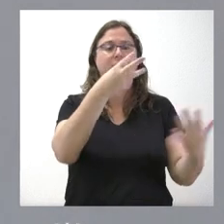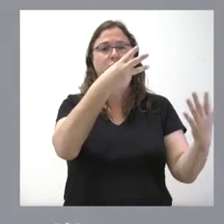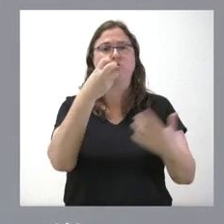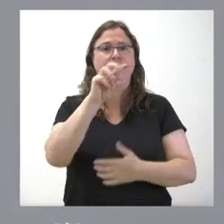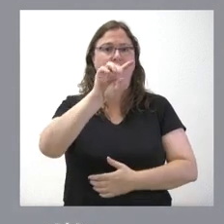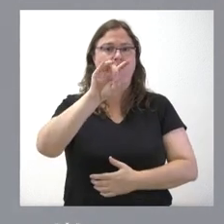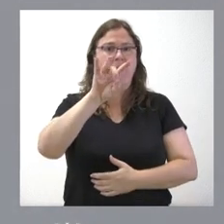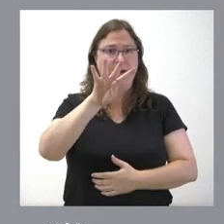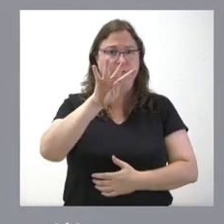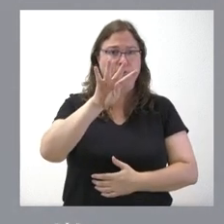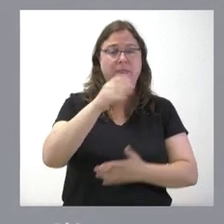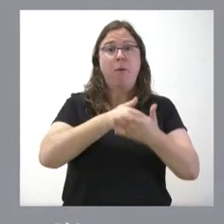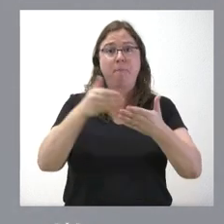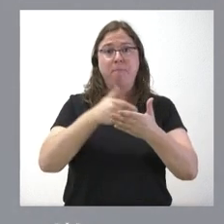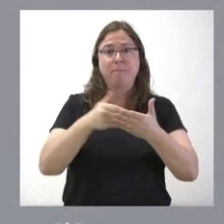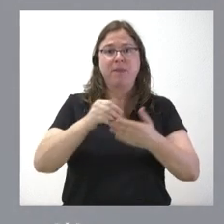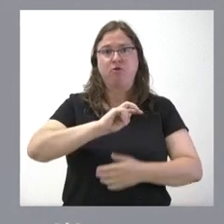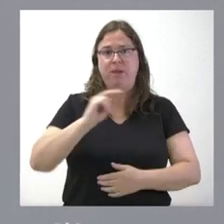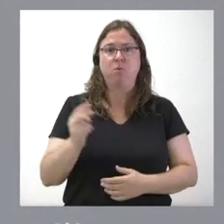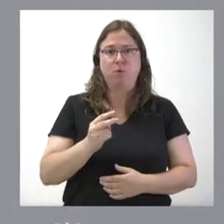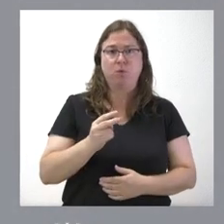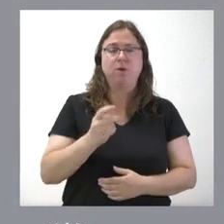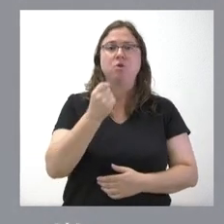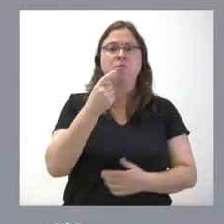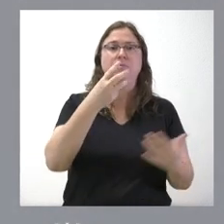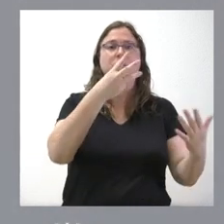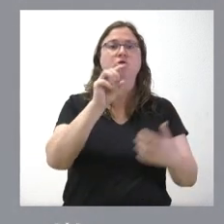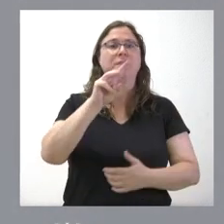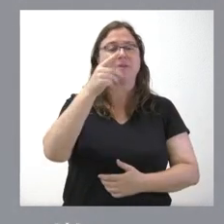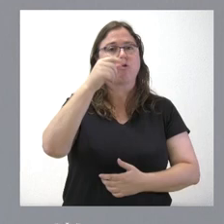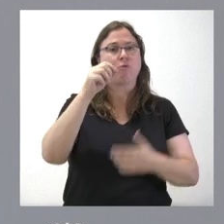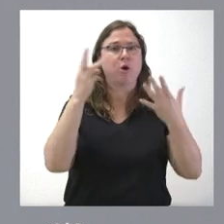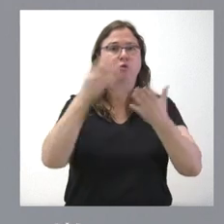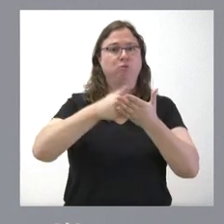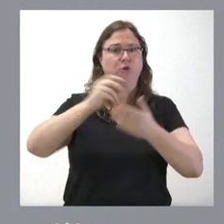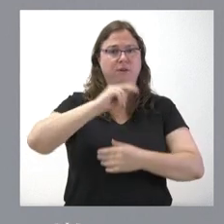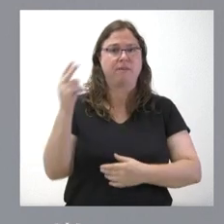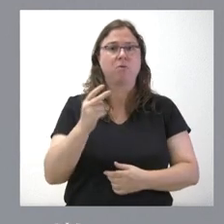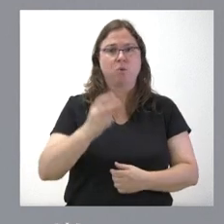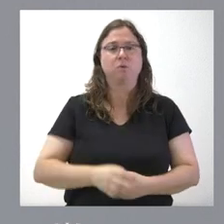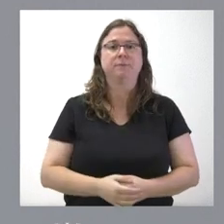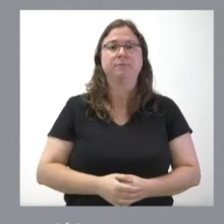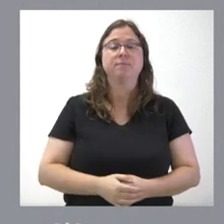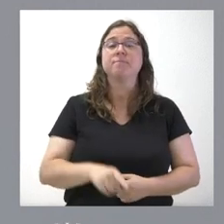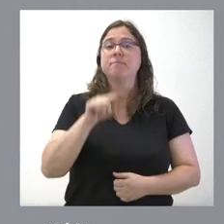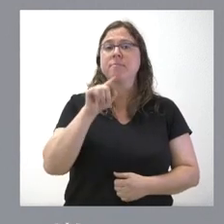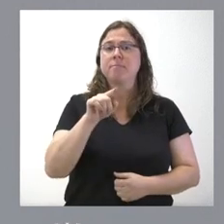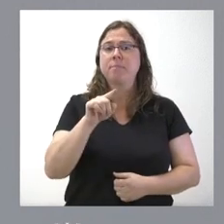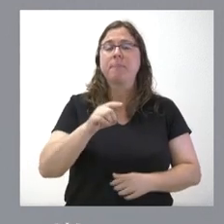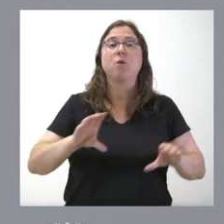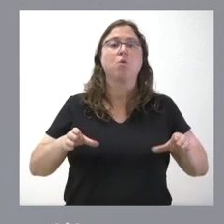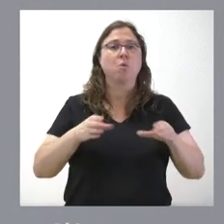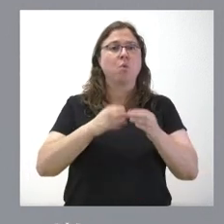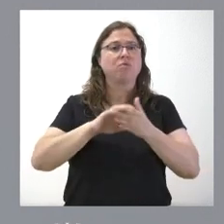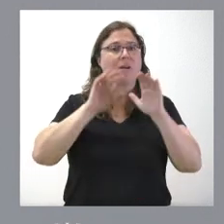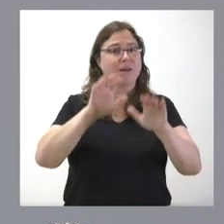1814 millones de euros 183,8 millones de euros de los cuales la junta de Castilla